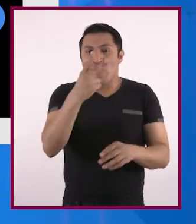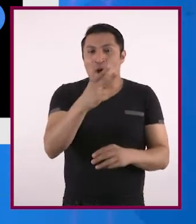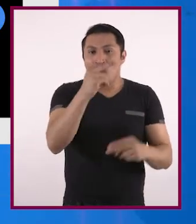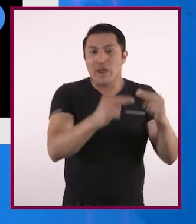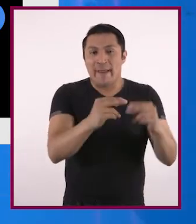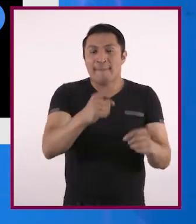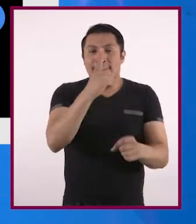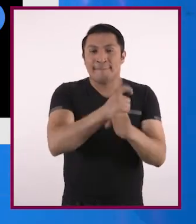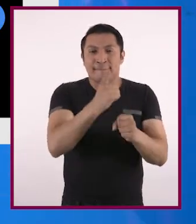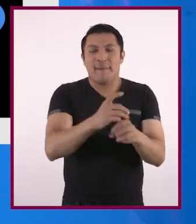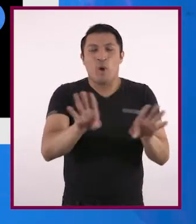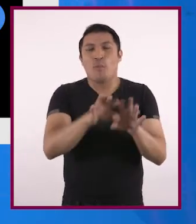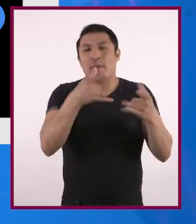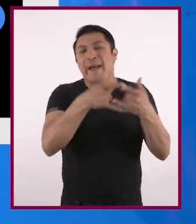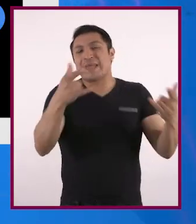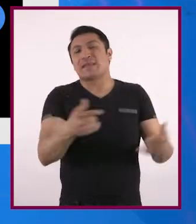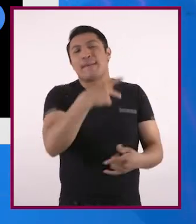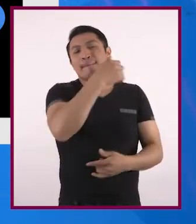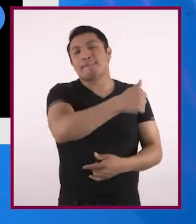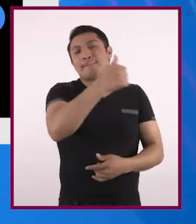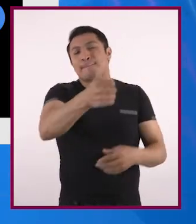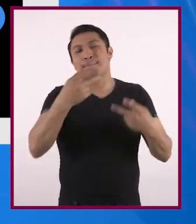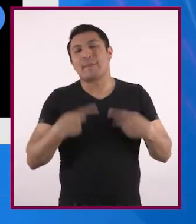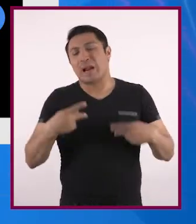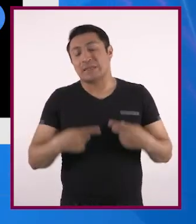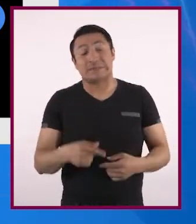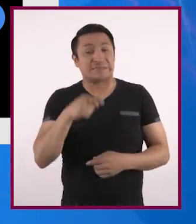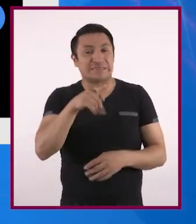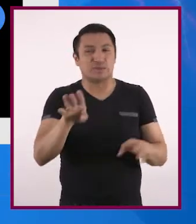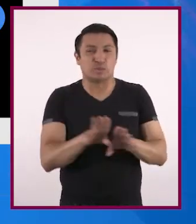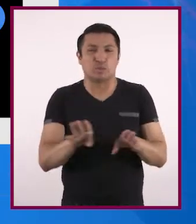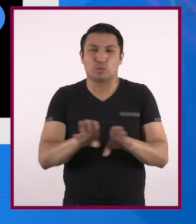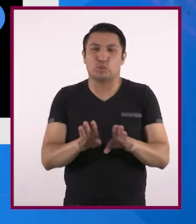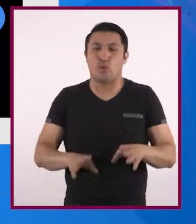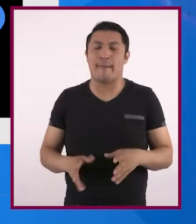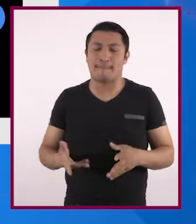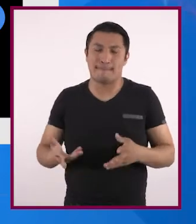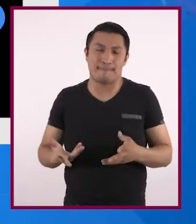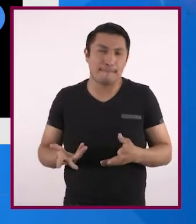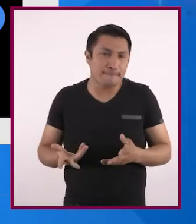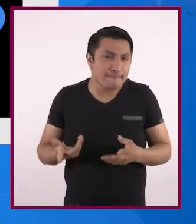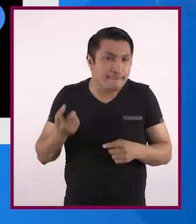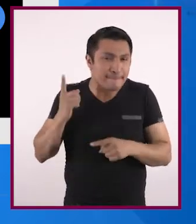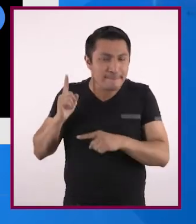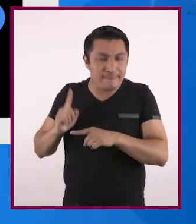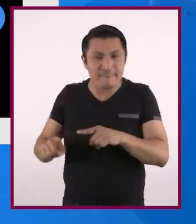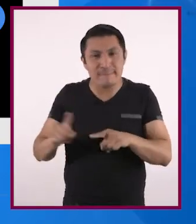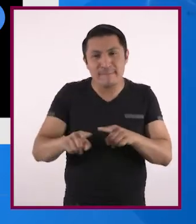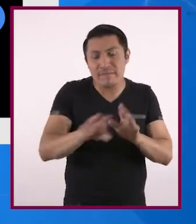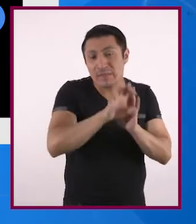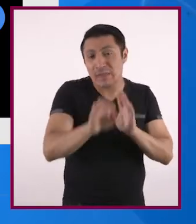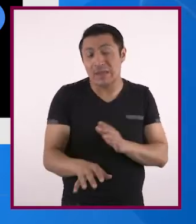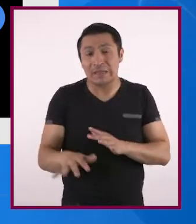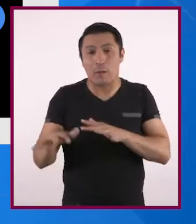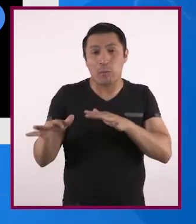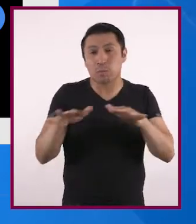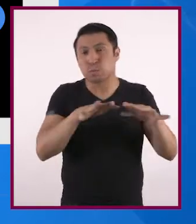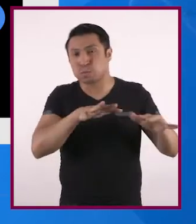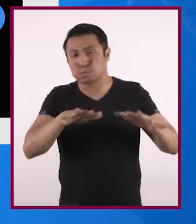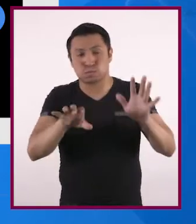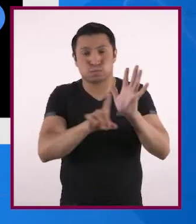el individual, o sea, la historia de cada persona. Y ahí pues puede variar desde que sea por causa de un sismo, que se quedó